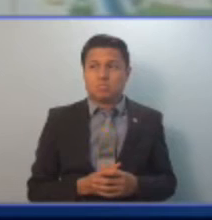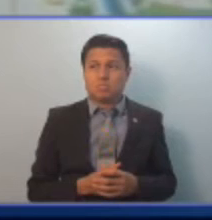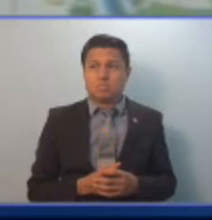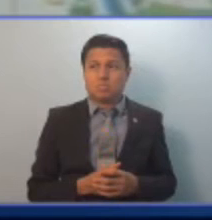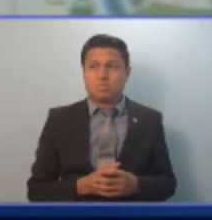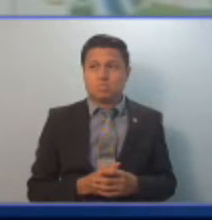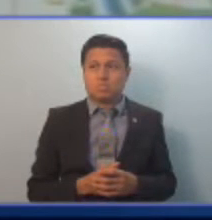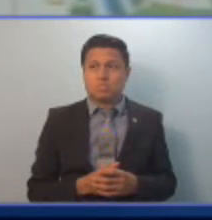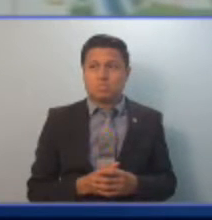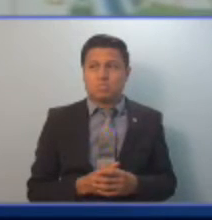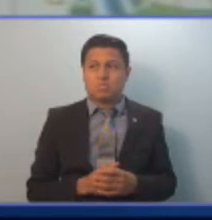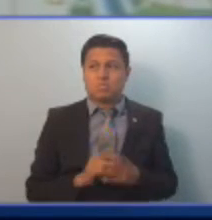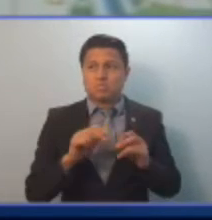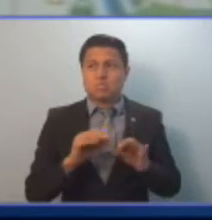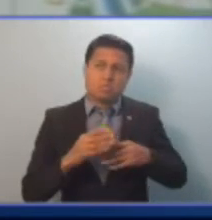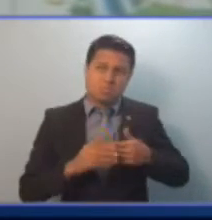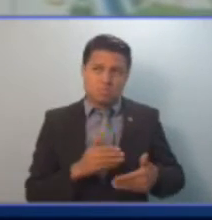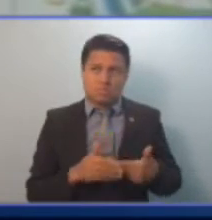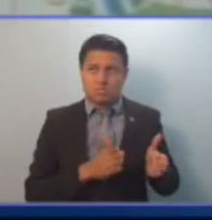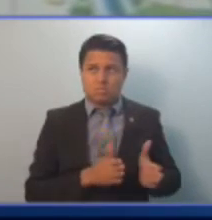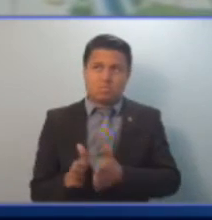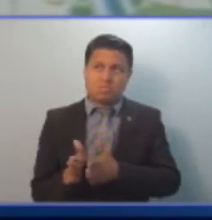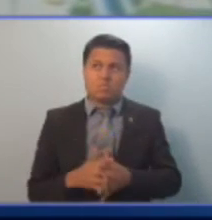en un organismo